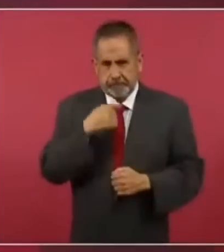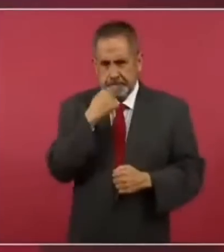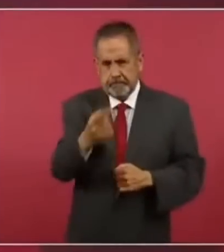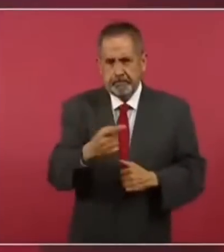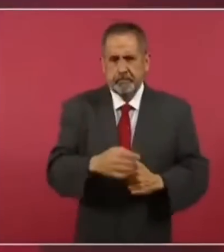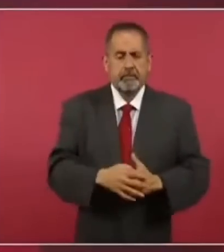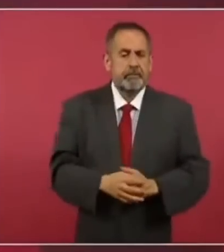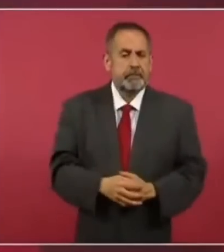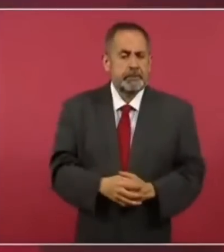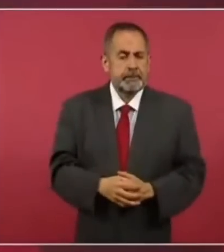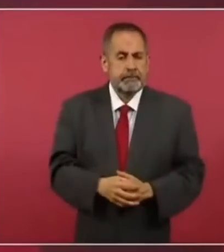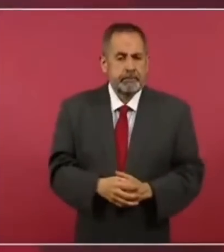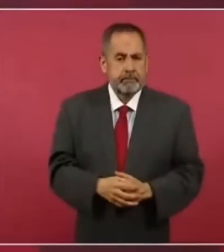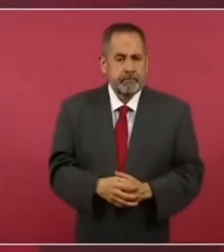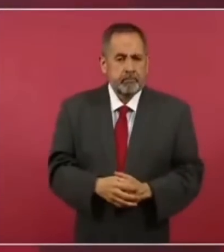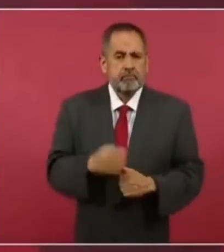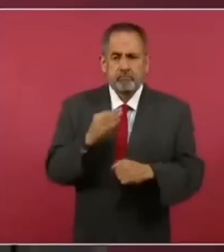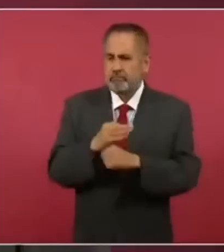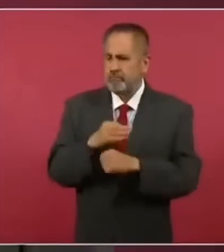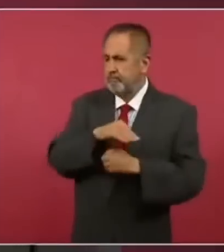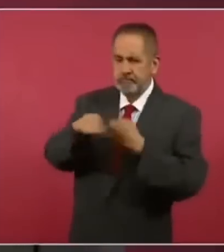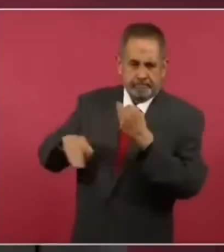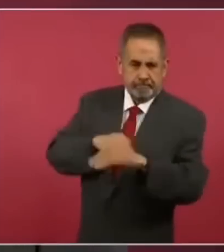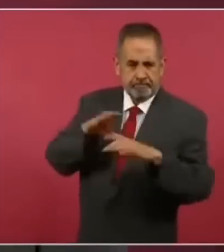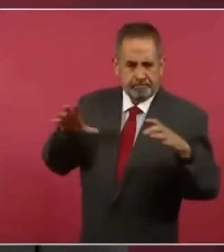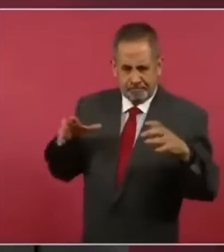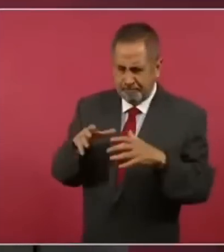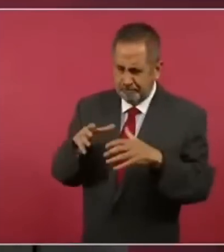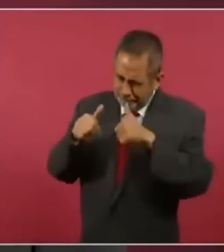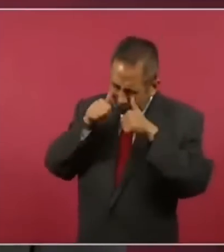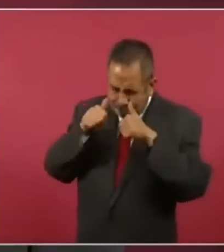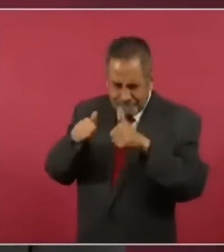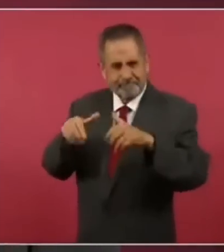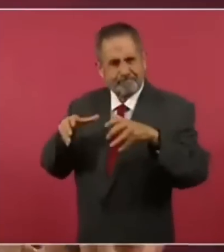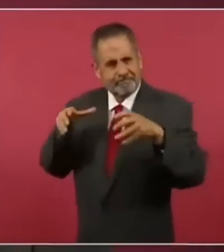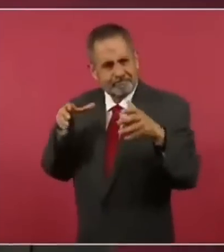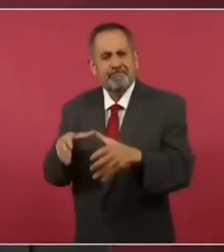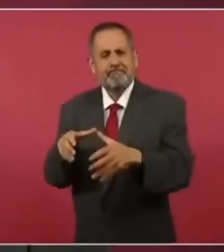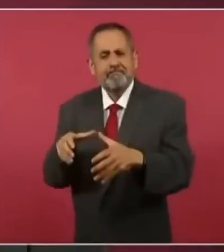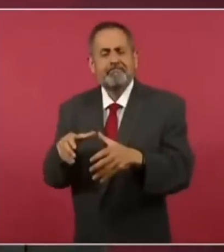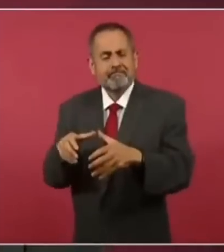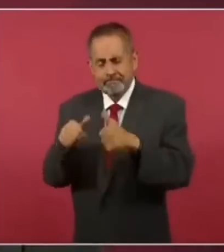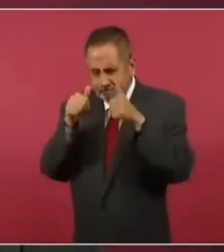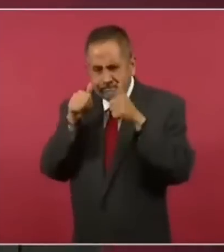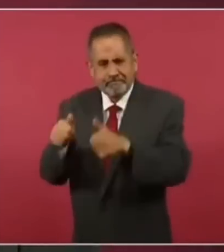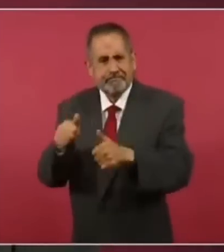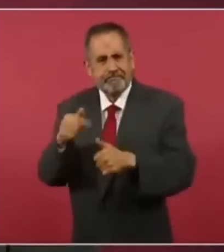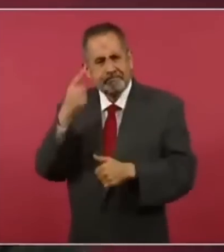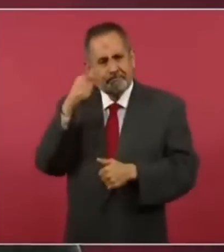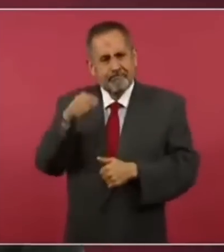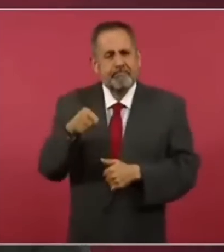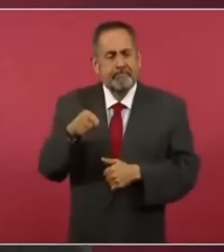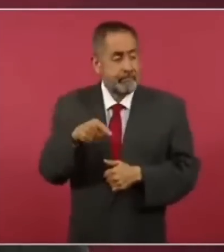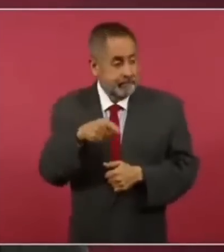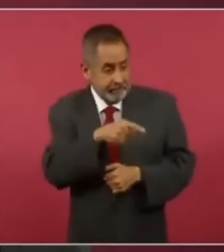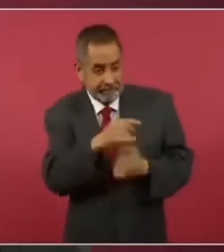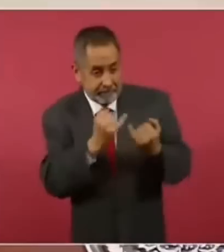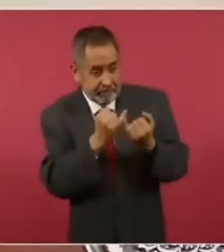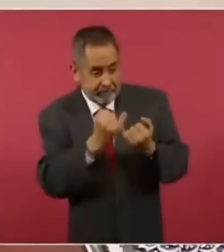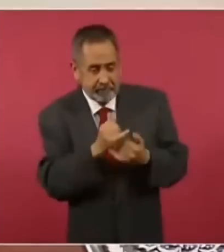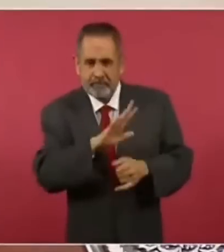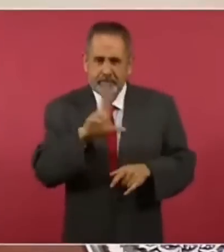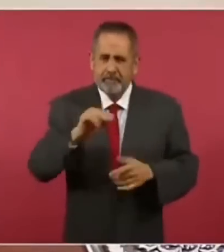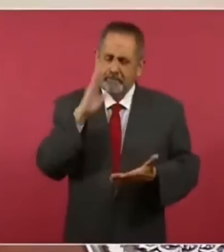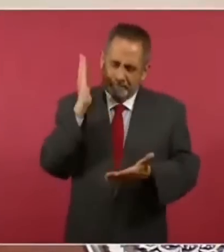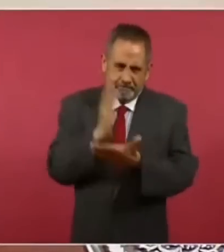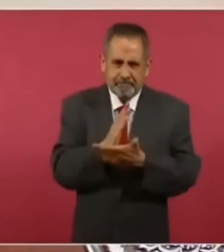diría que estamos todos empeñados en que ya no se presenten